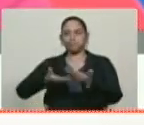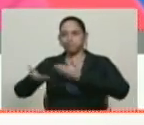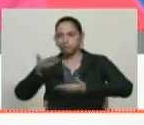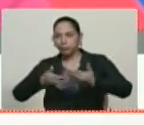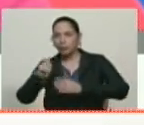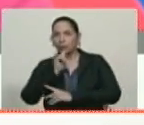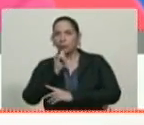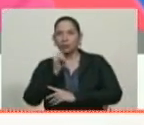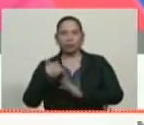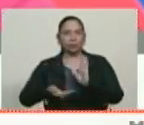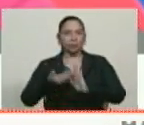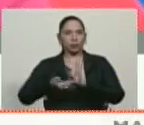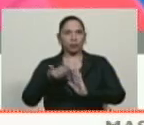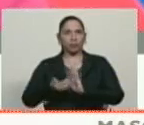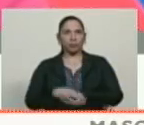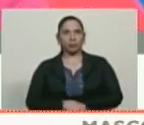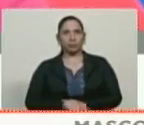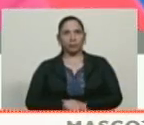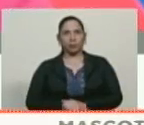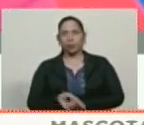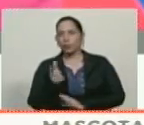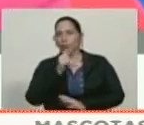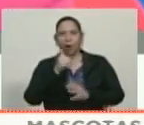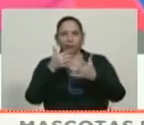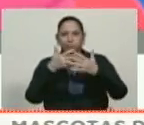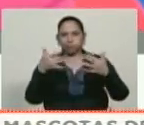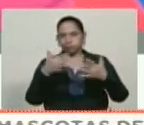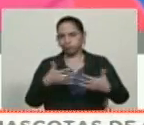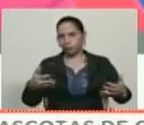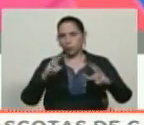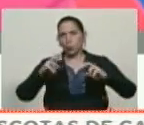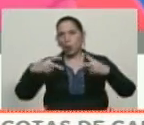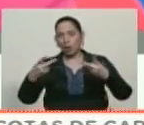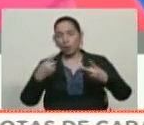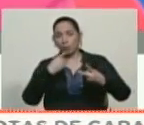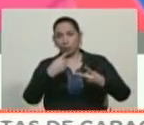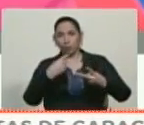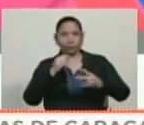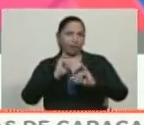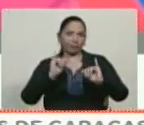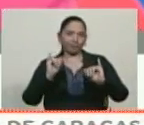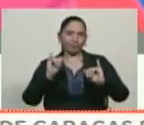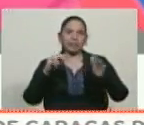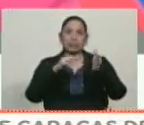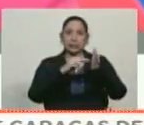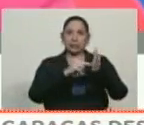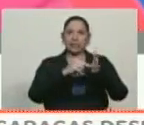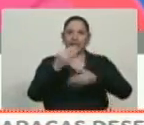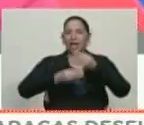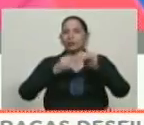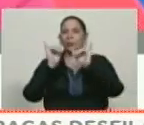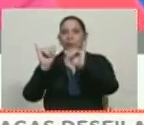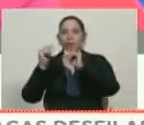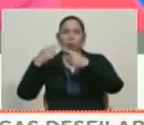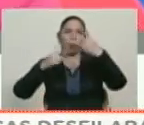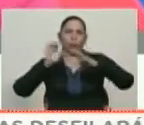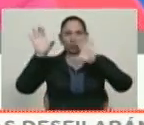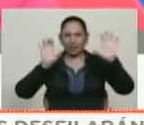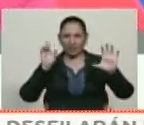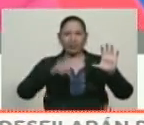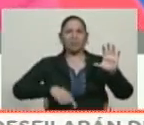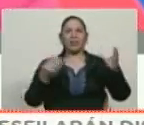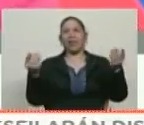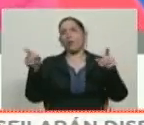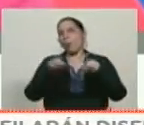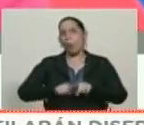relevante, sabemos que no es un guión nuevo, bien lo mencionó usted, ya en Siria han aplicado esto y en otros países también.